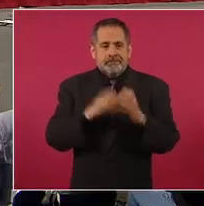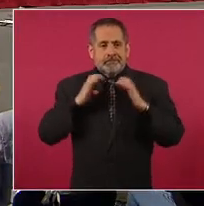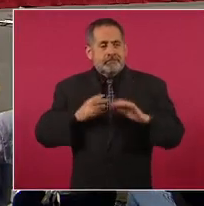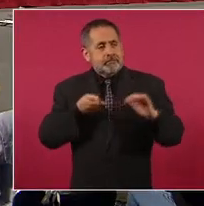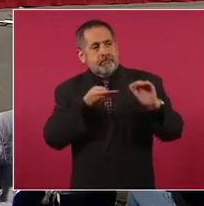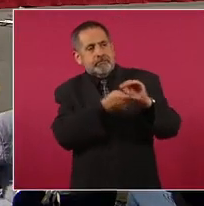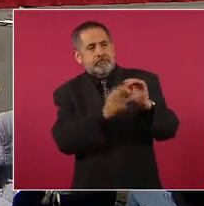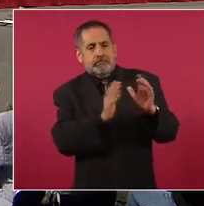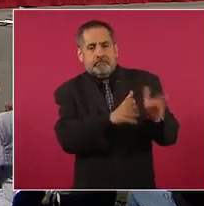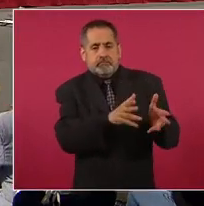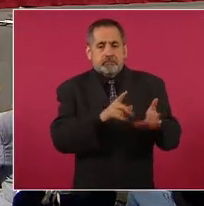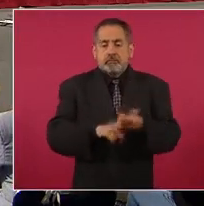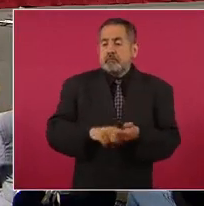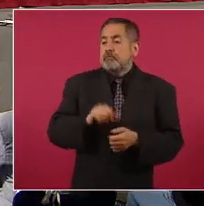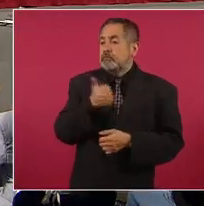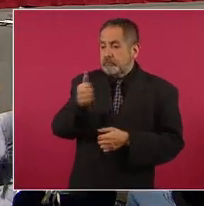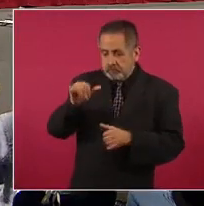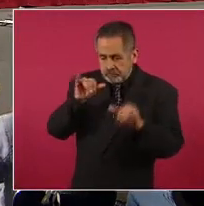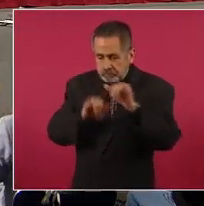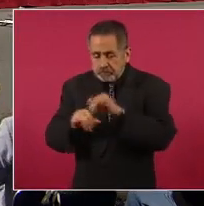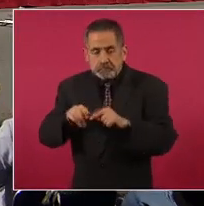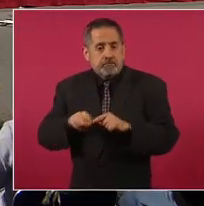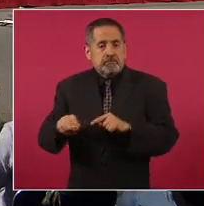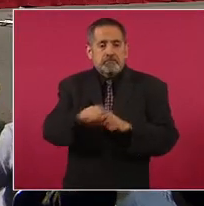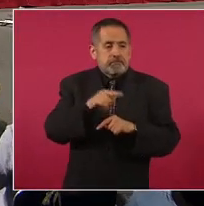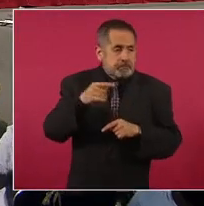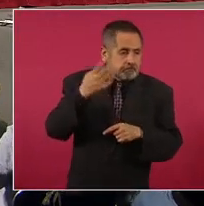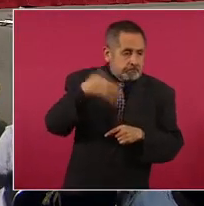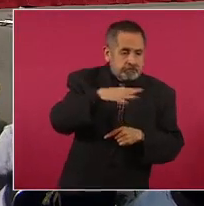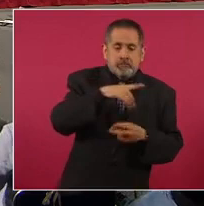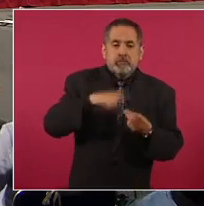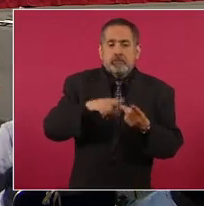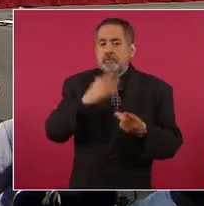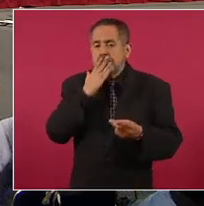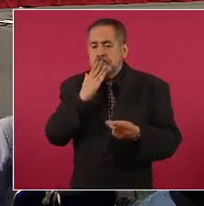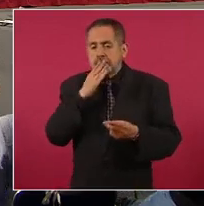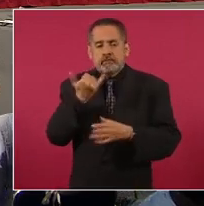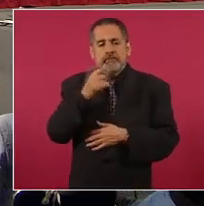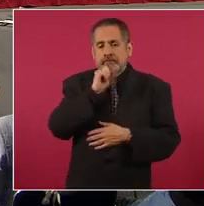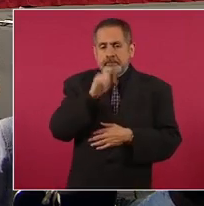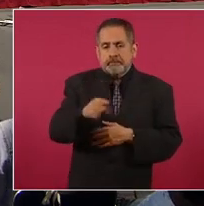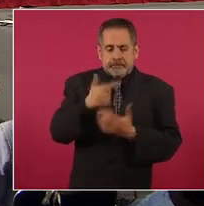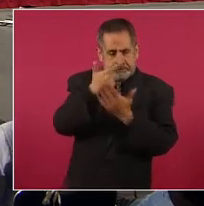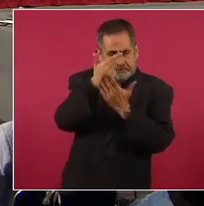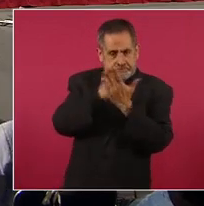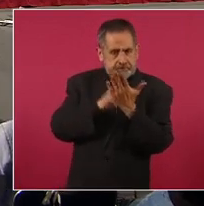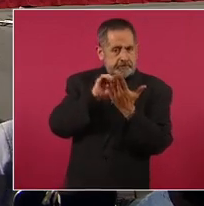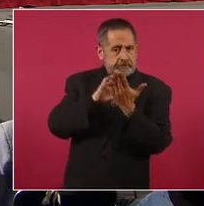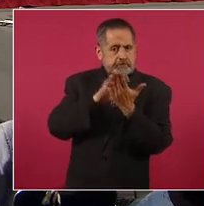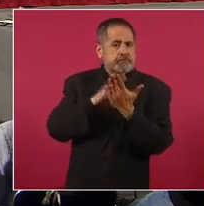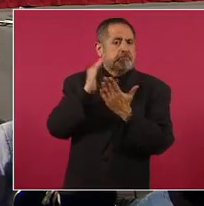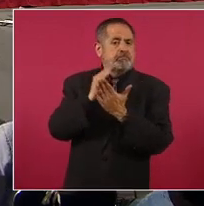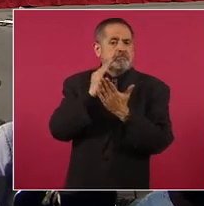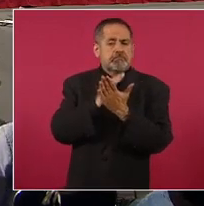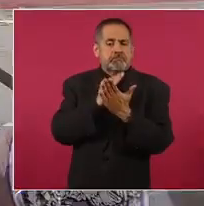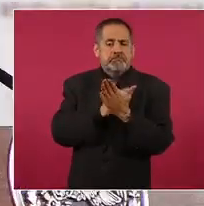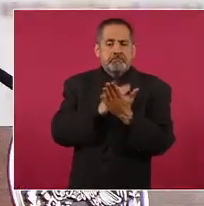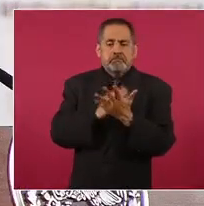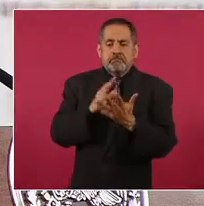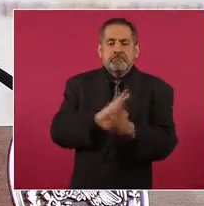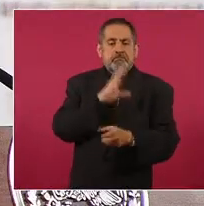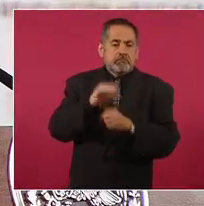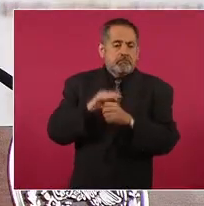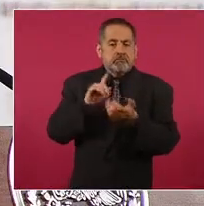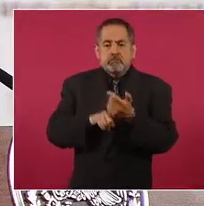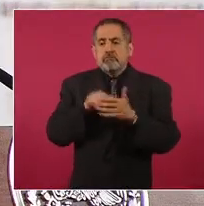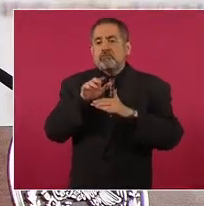los laboratorios forenses móviles en Sonora y fortalecer todo el registro que nos vaya a permitir no solamente en